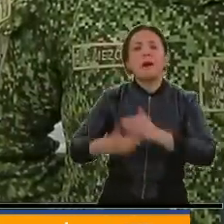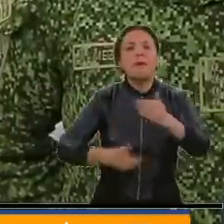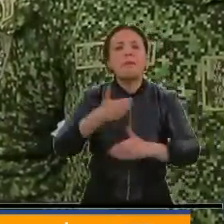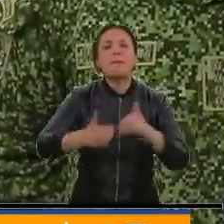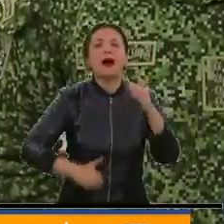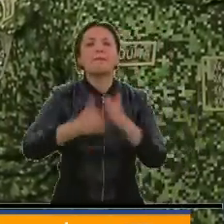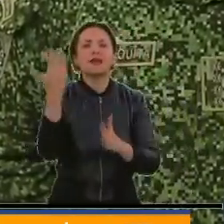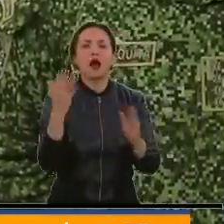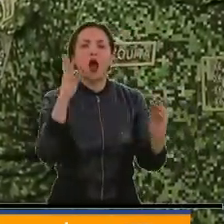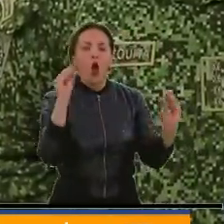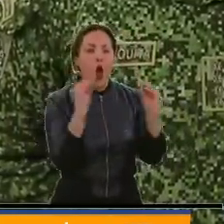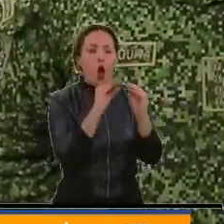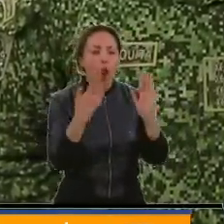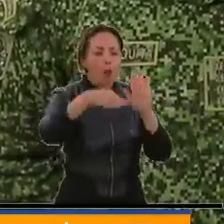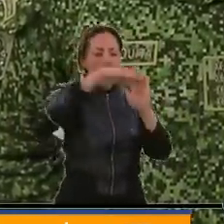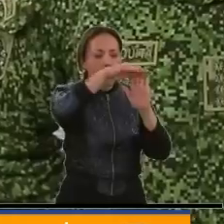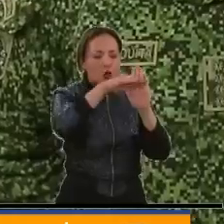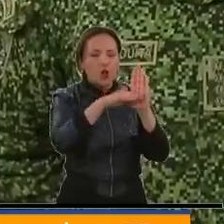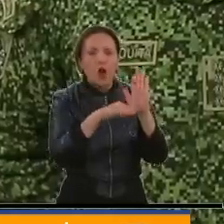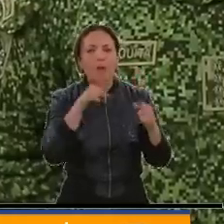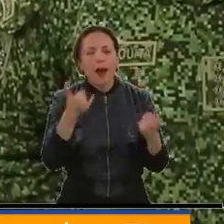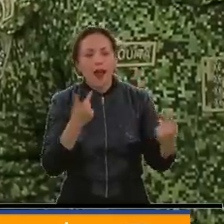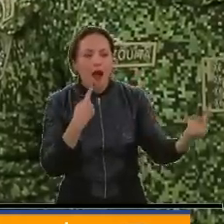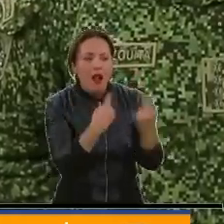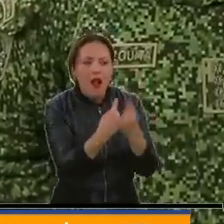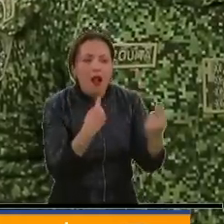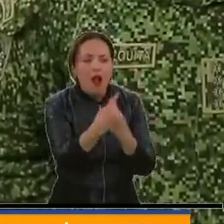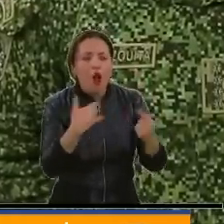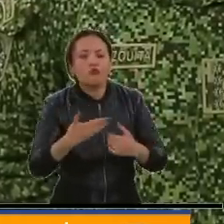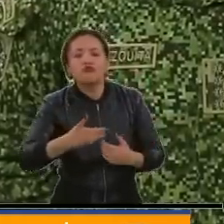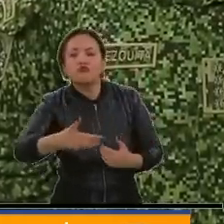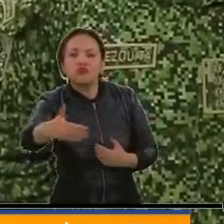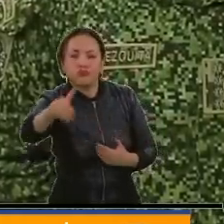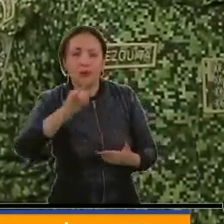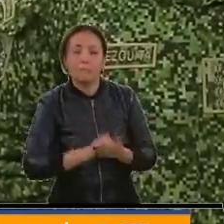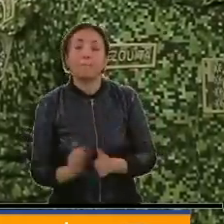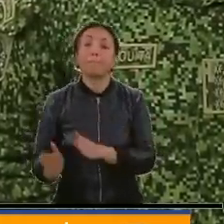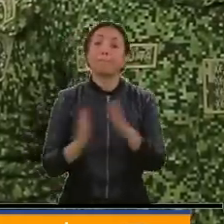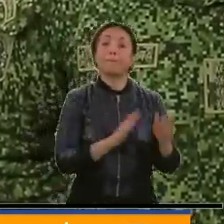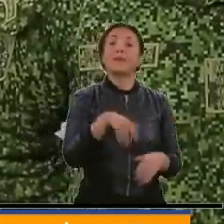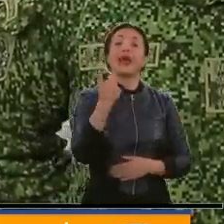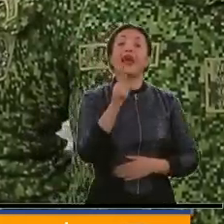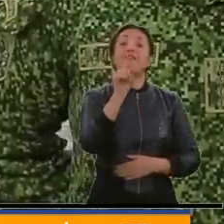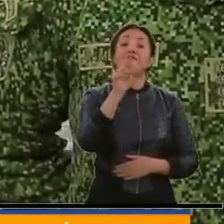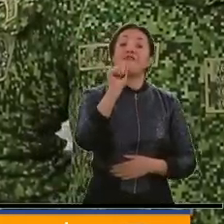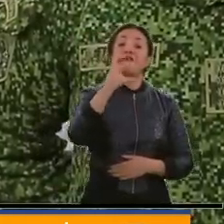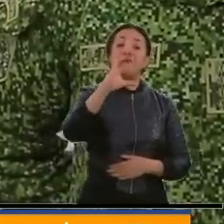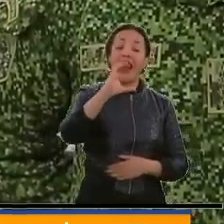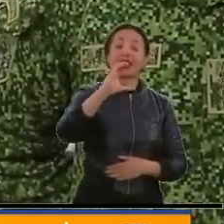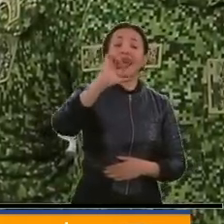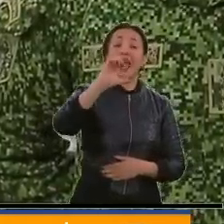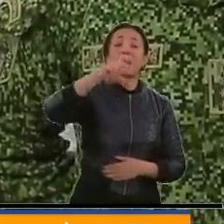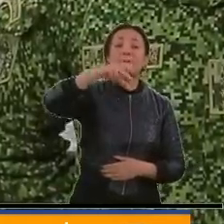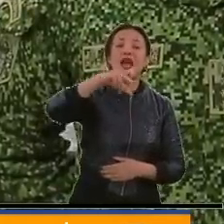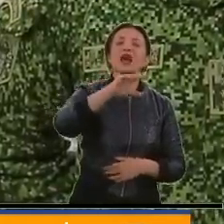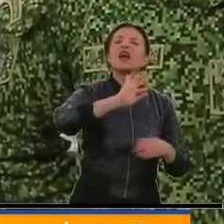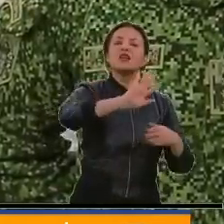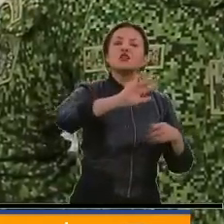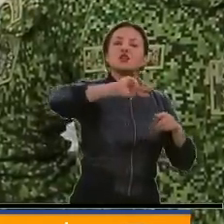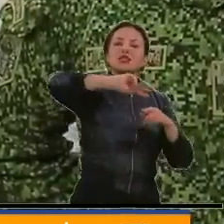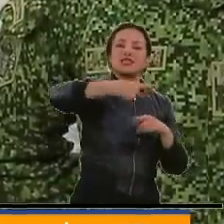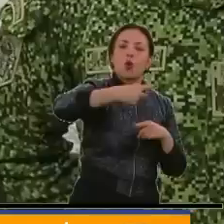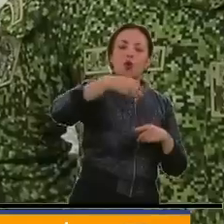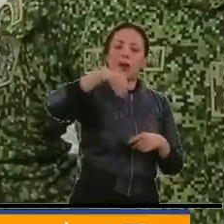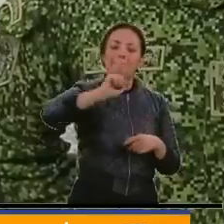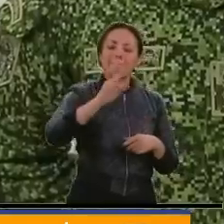de las conversaciones en los próximos días. Las FARC-EP, segunda maquetalia, ha